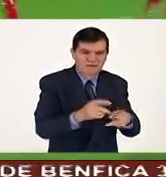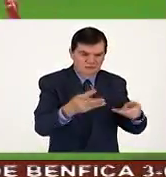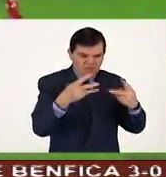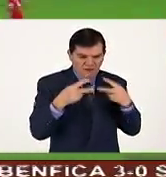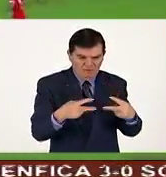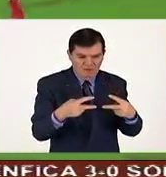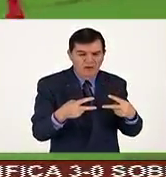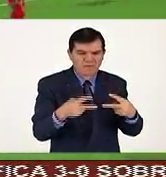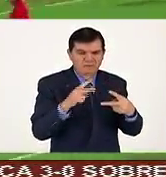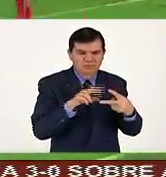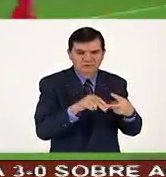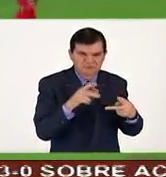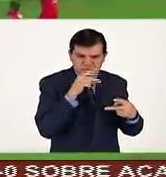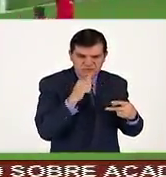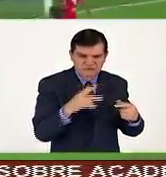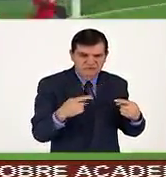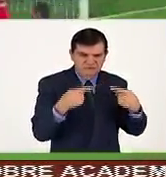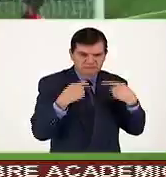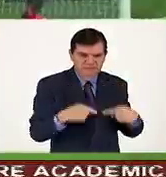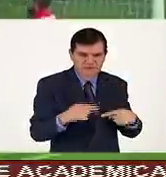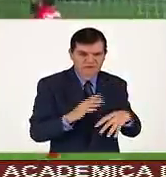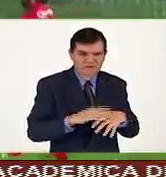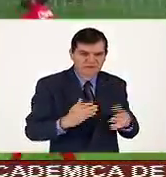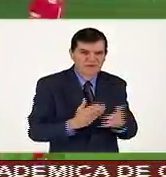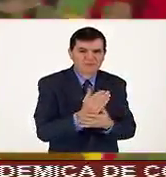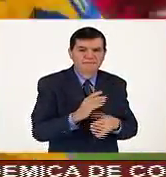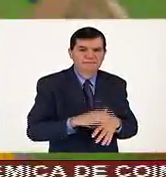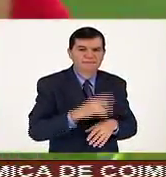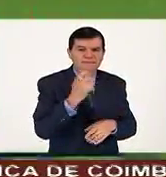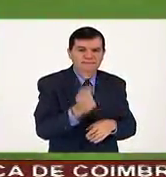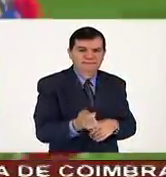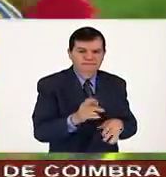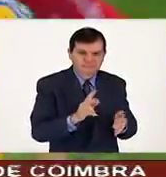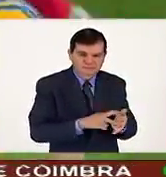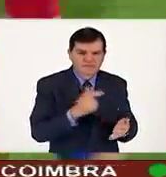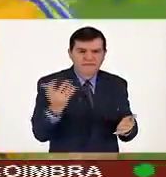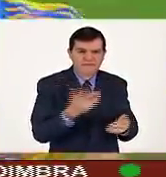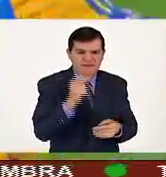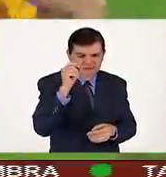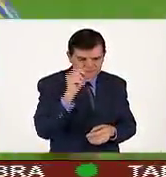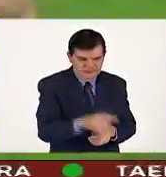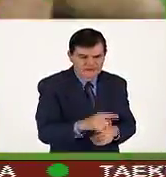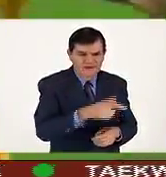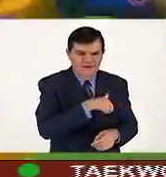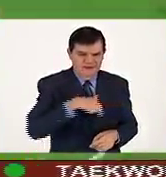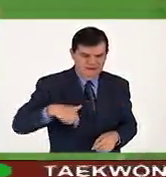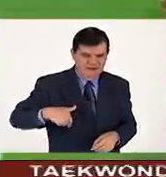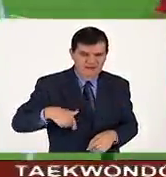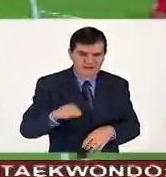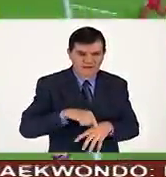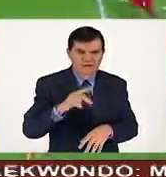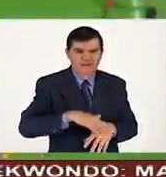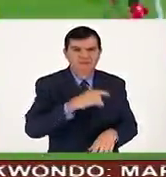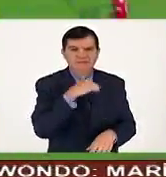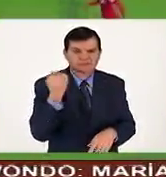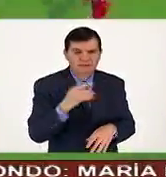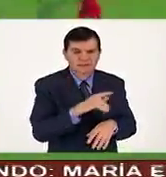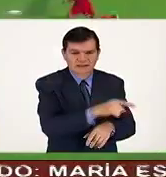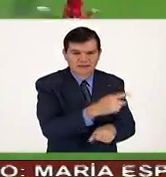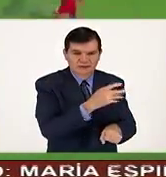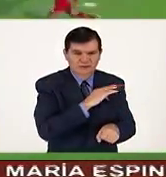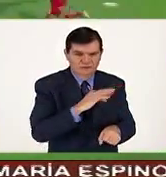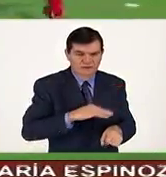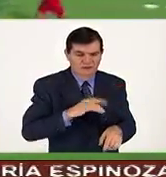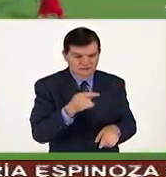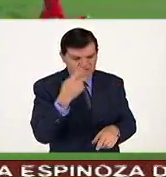le termina de conseguir ese pase, y lo peor es que lo vuelve a hacer frente al equipo de Tigres, que vuelve a perder. Le tiene la medida